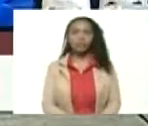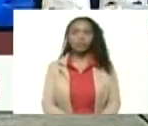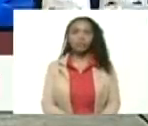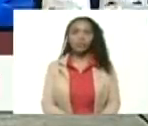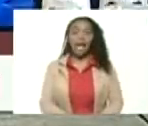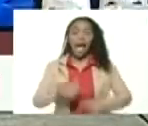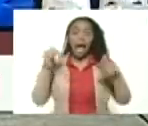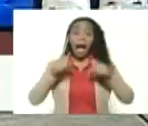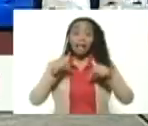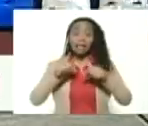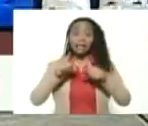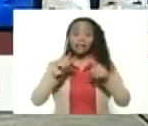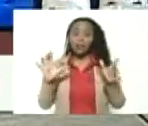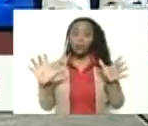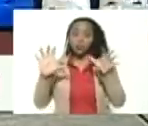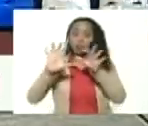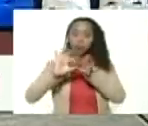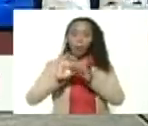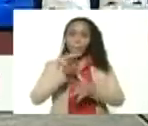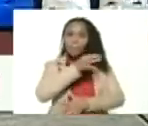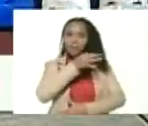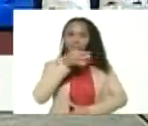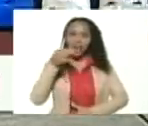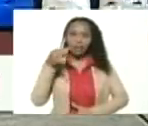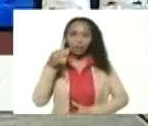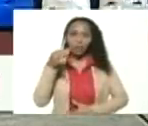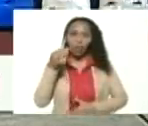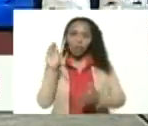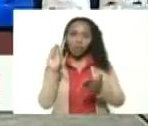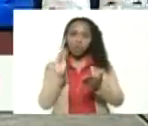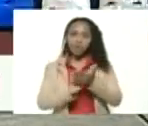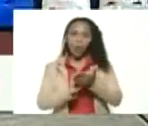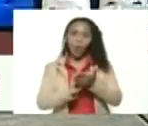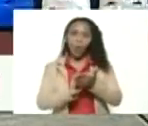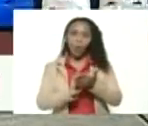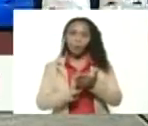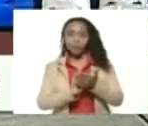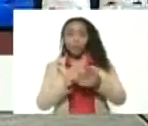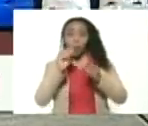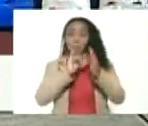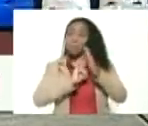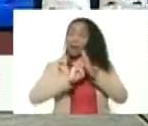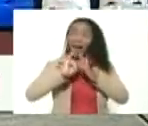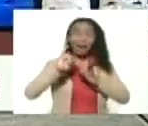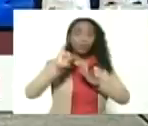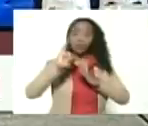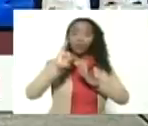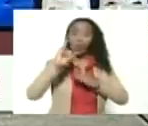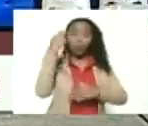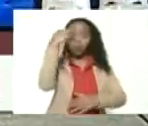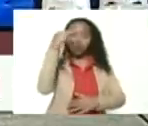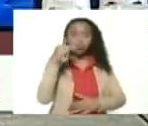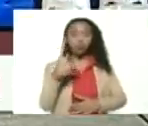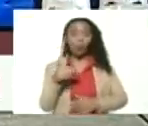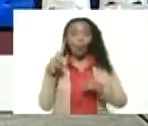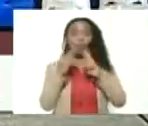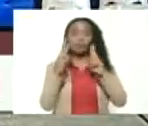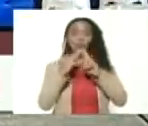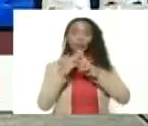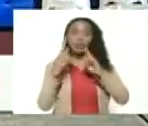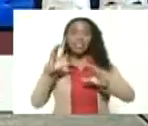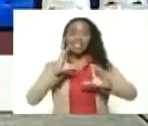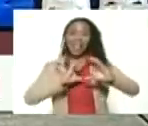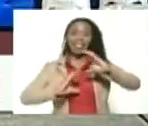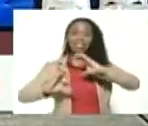Aquí se combina perfectamente la aplicación de los más altos niveles de conocimiento científico